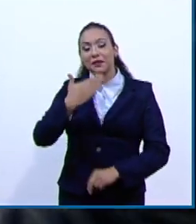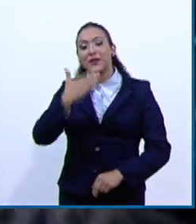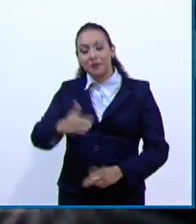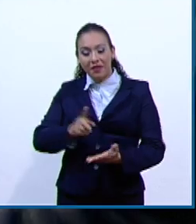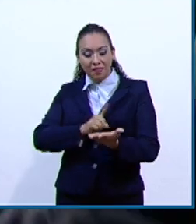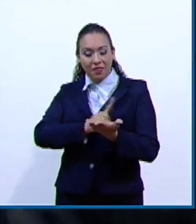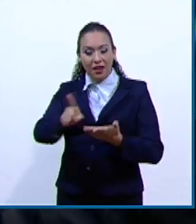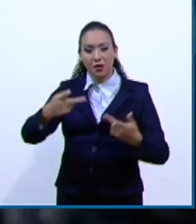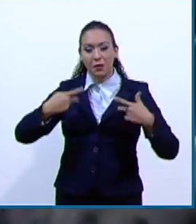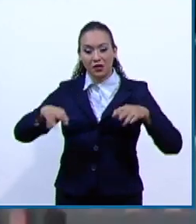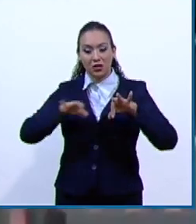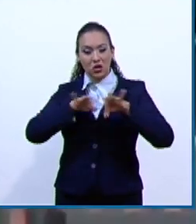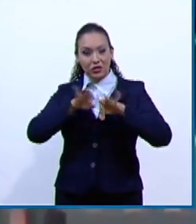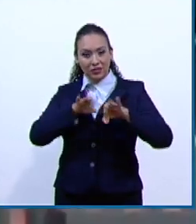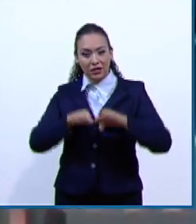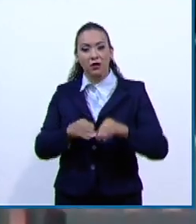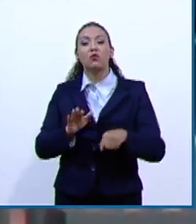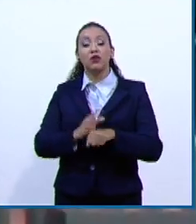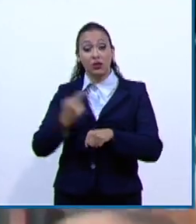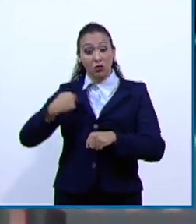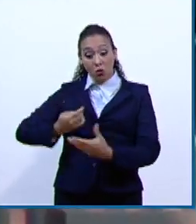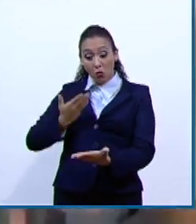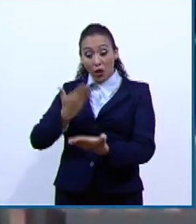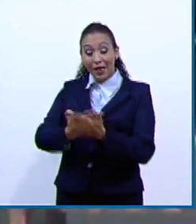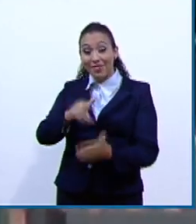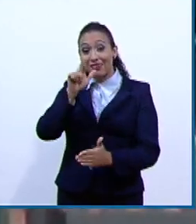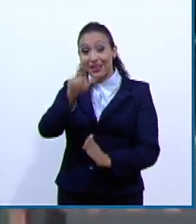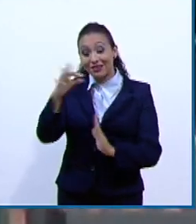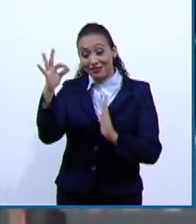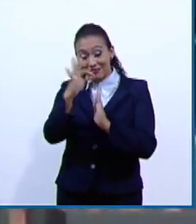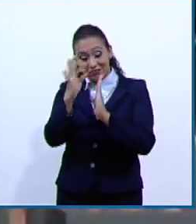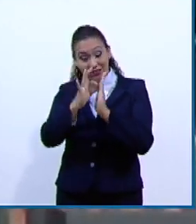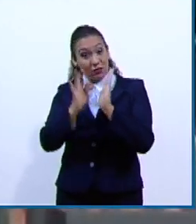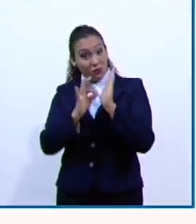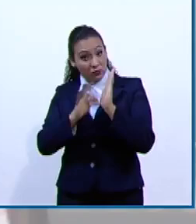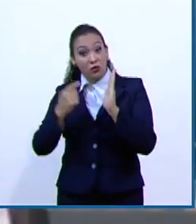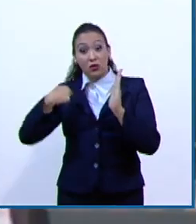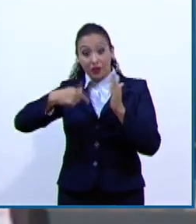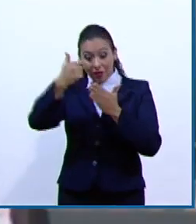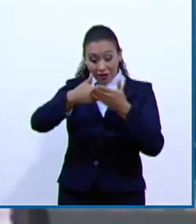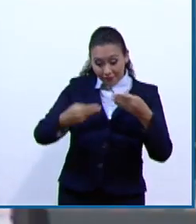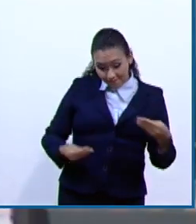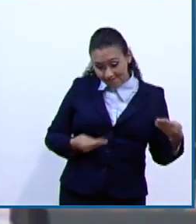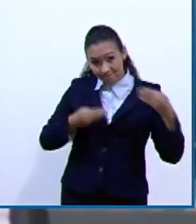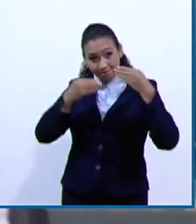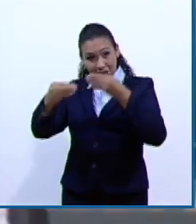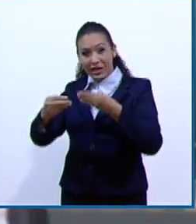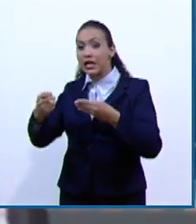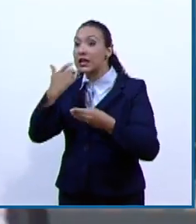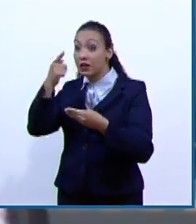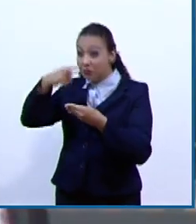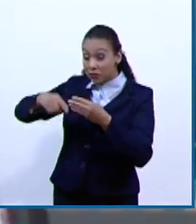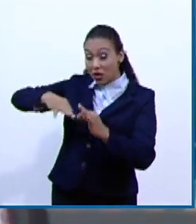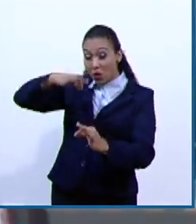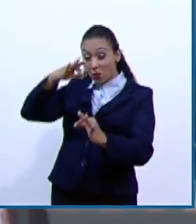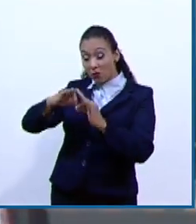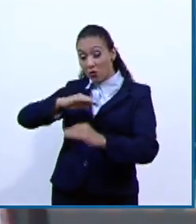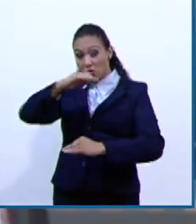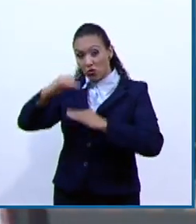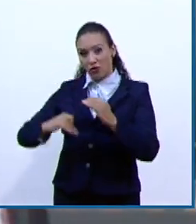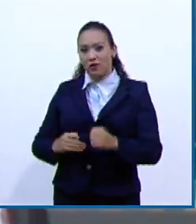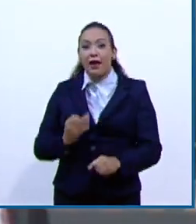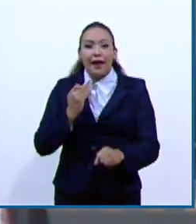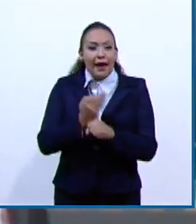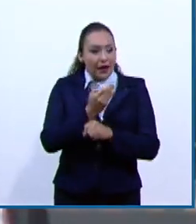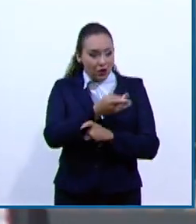17 puntos tomados en consideración que se le hicieron al Consejo. Están cerradas las puertas